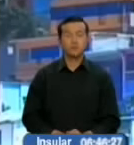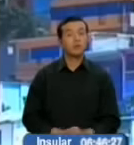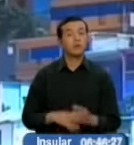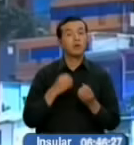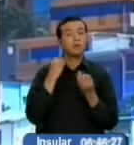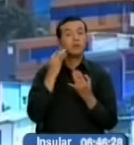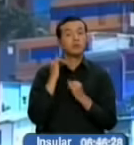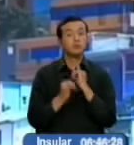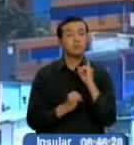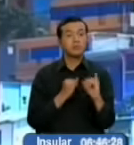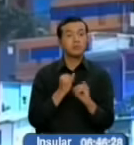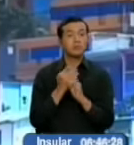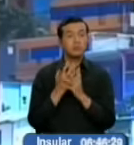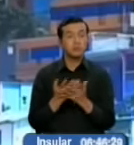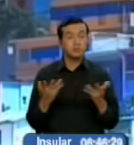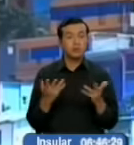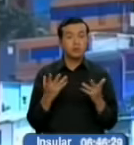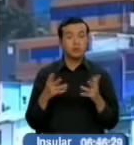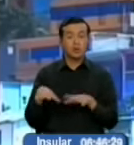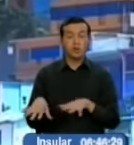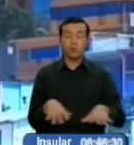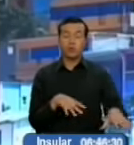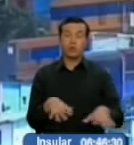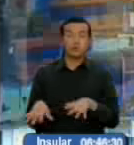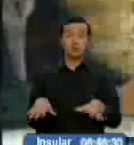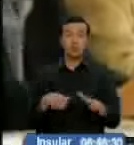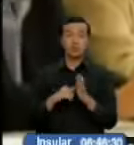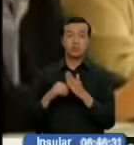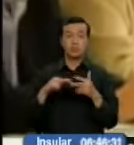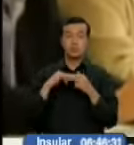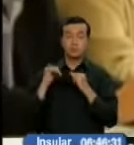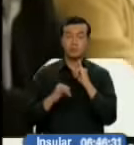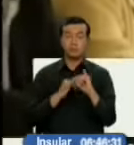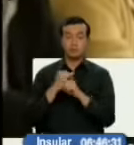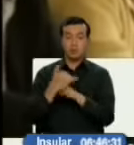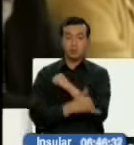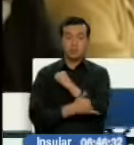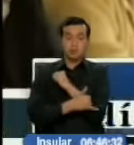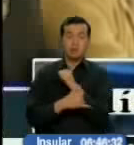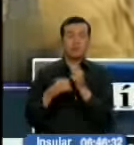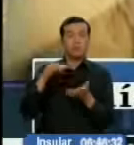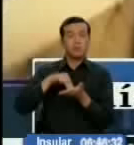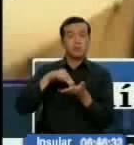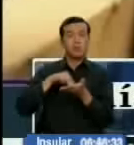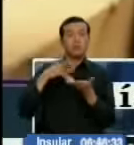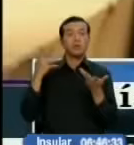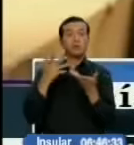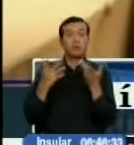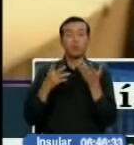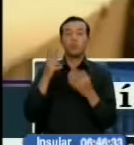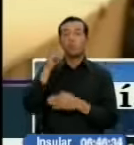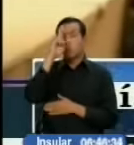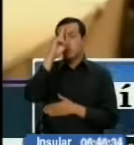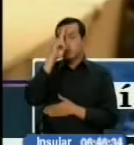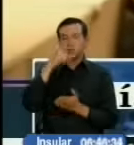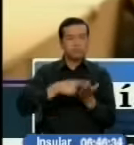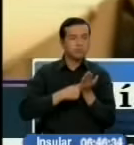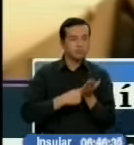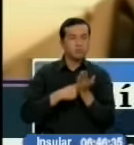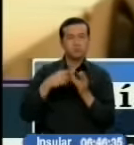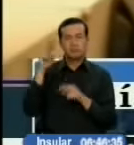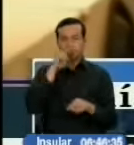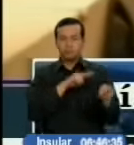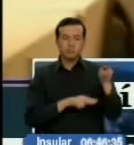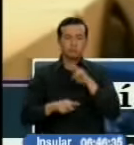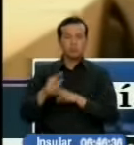Información fuera de nuestras fronteras, los coordinadores de las cancillerías de los países que integran el Mercosur se reunieron en Uruguay para analizar